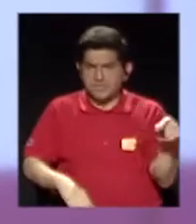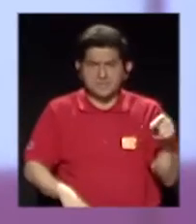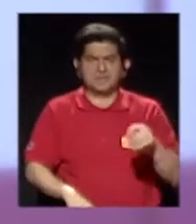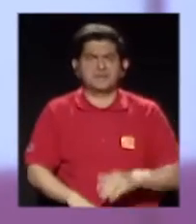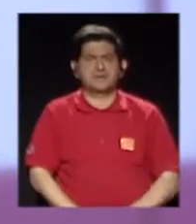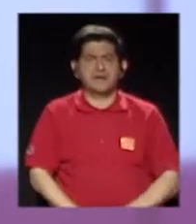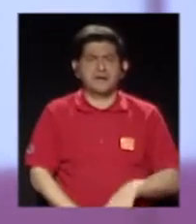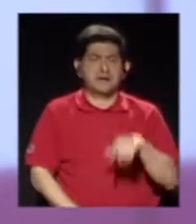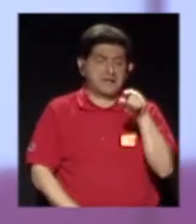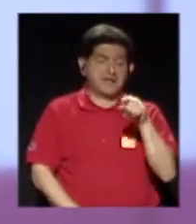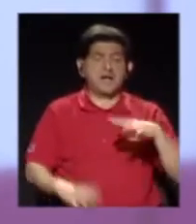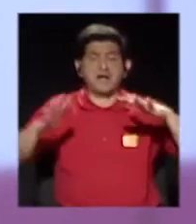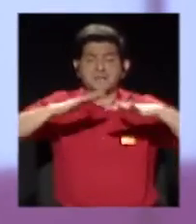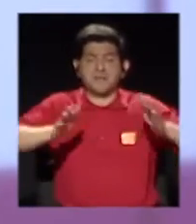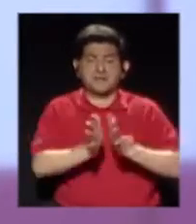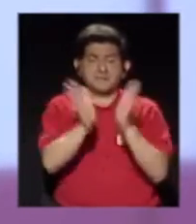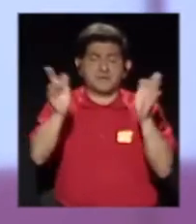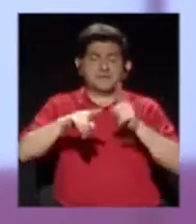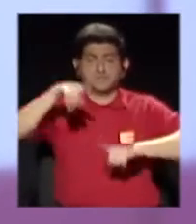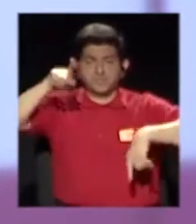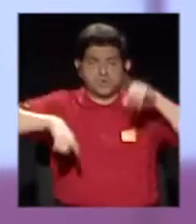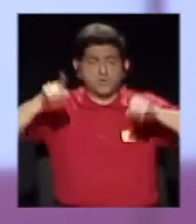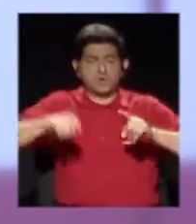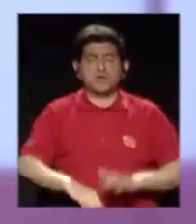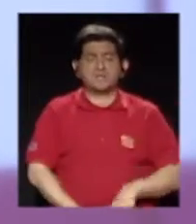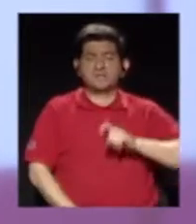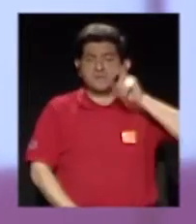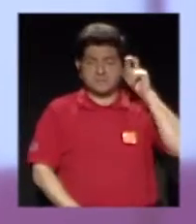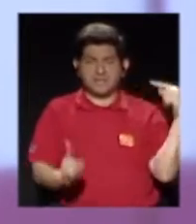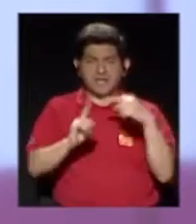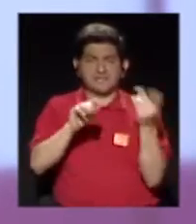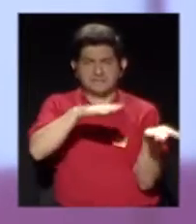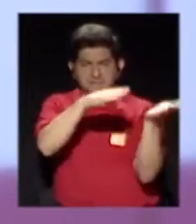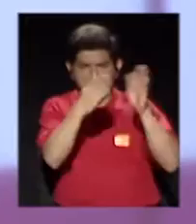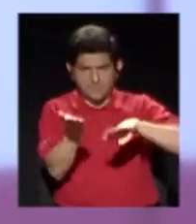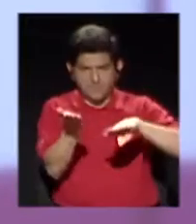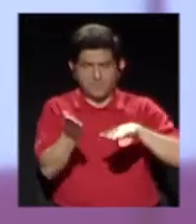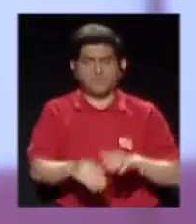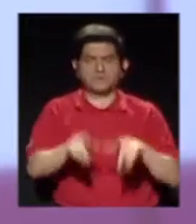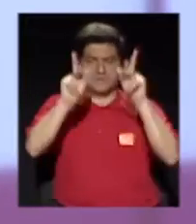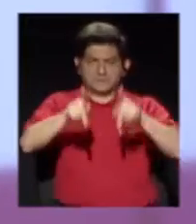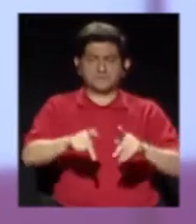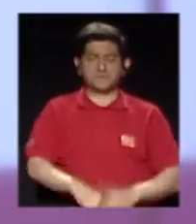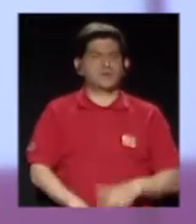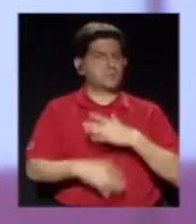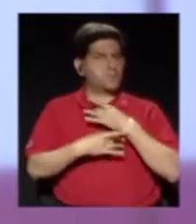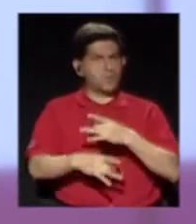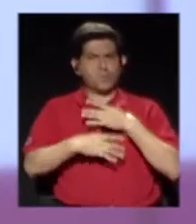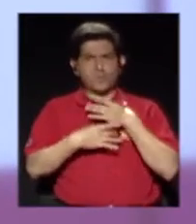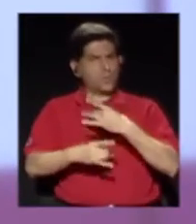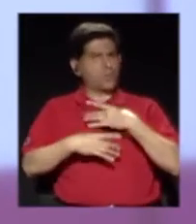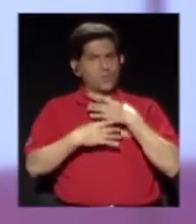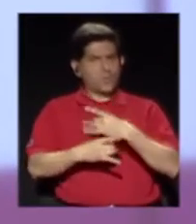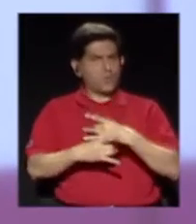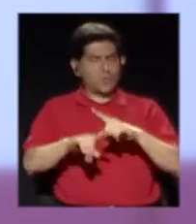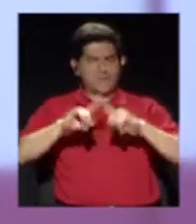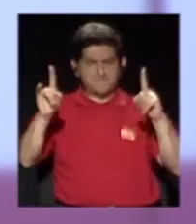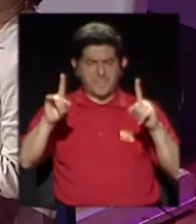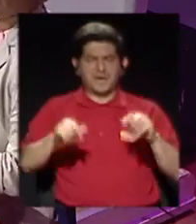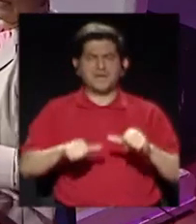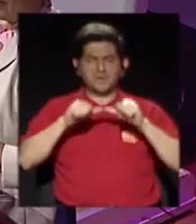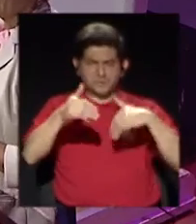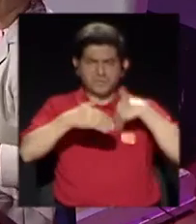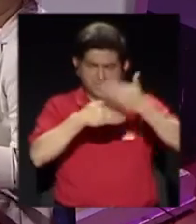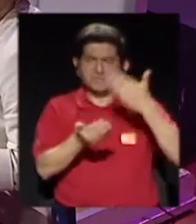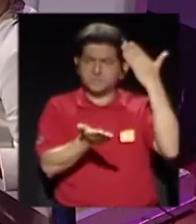él del escenario público a la diversidad sexual al punto de quitarles la vida de muchas gracias está muy interesante está muy interesante pero vamos a continuar